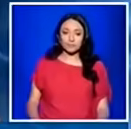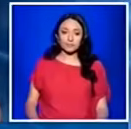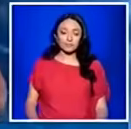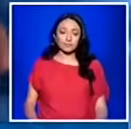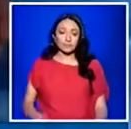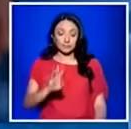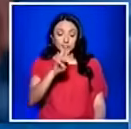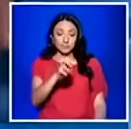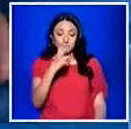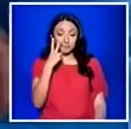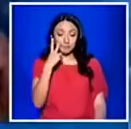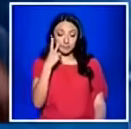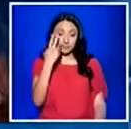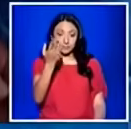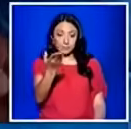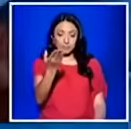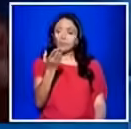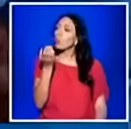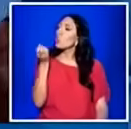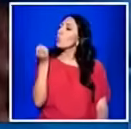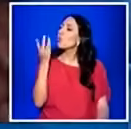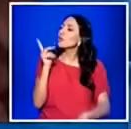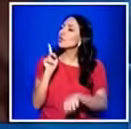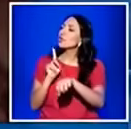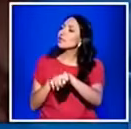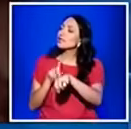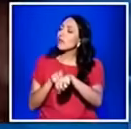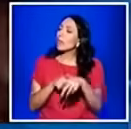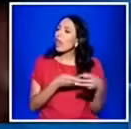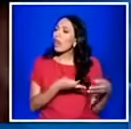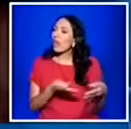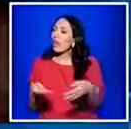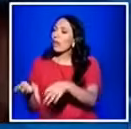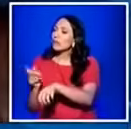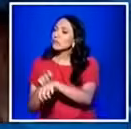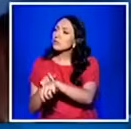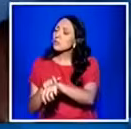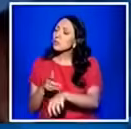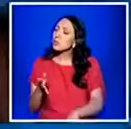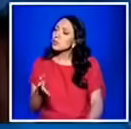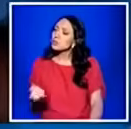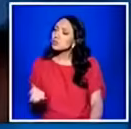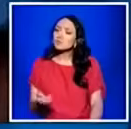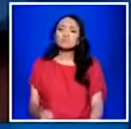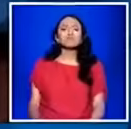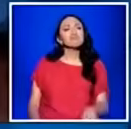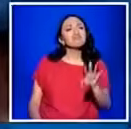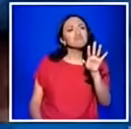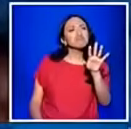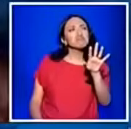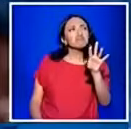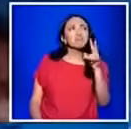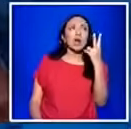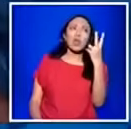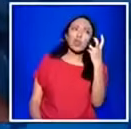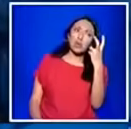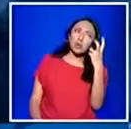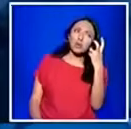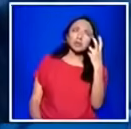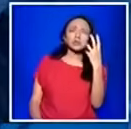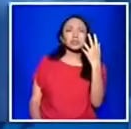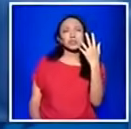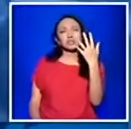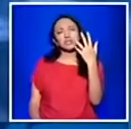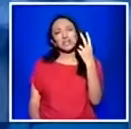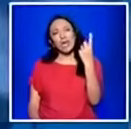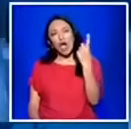ustedes, ¿cuánto más o menos se tarda? Porque no es mucho, ¿no? El tiempo. Entre unos 12 a 11